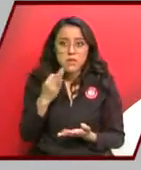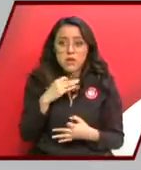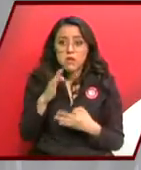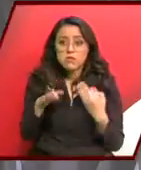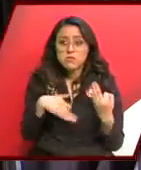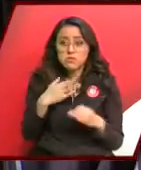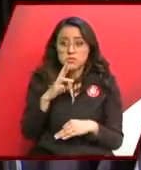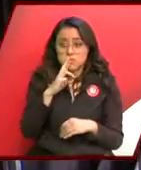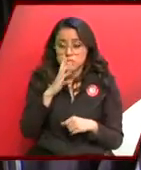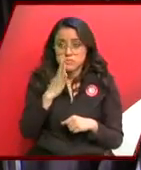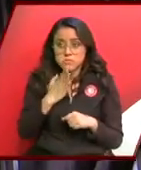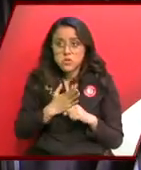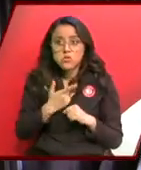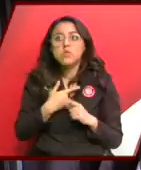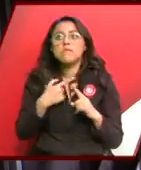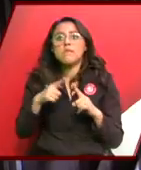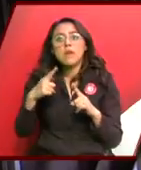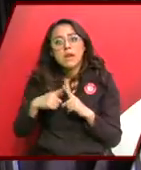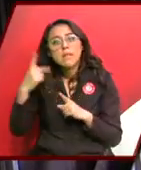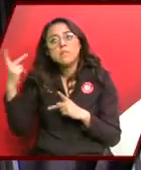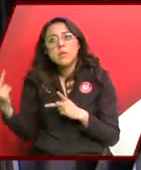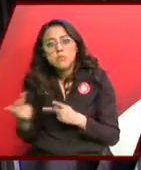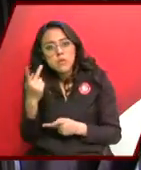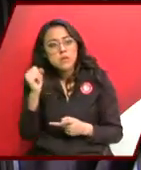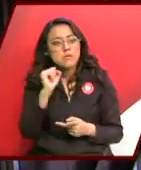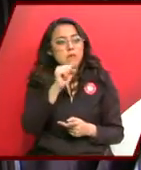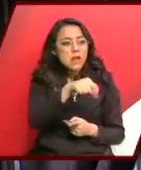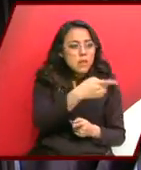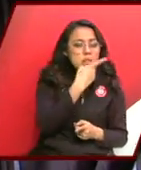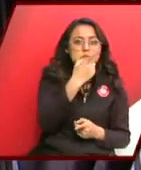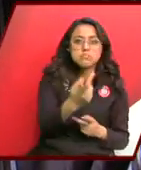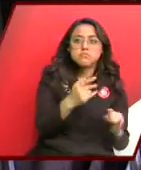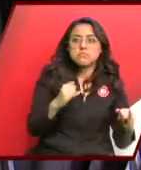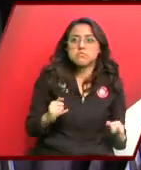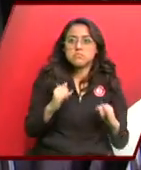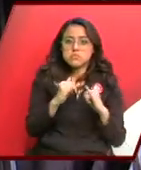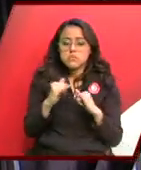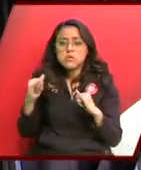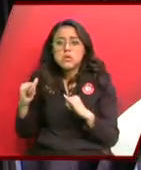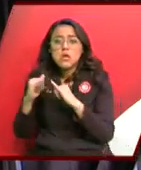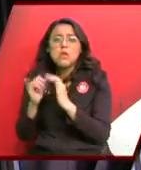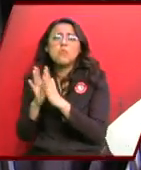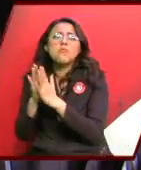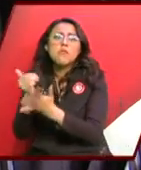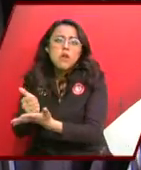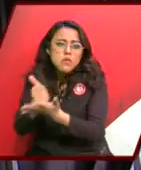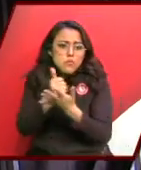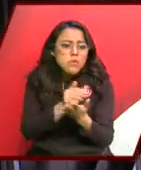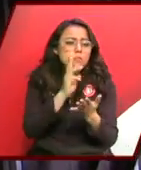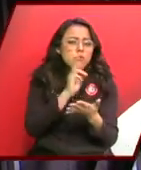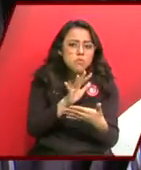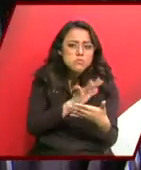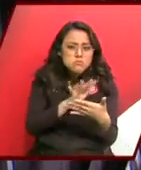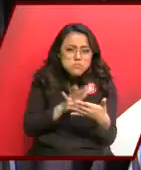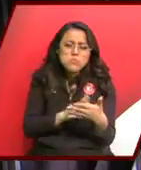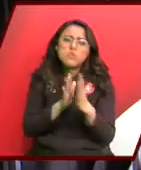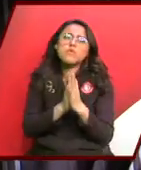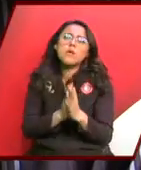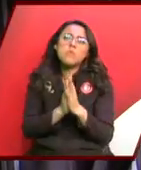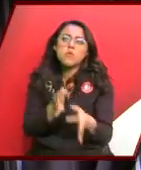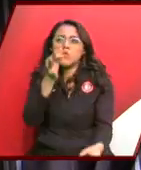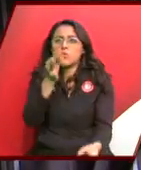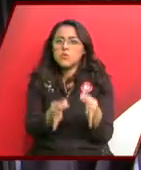los involucrados, he tocado puertas, he ido a diferentes instancias, les he pedido de favor que vean mi caso, que vean mi